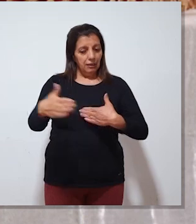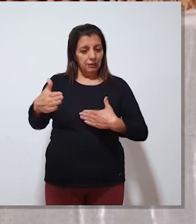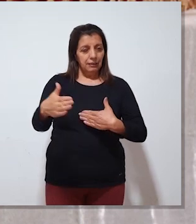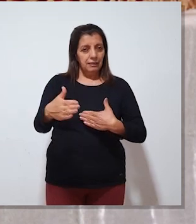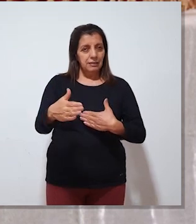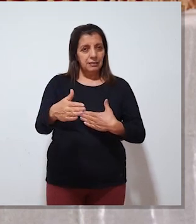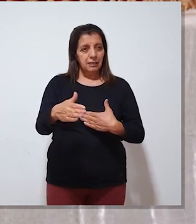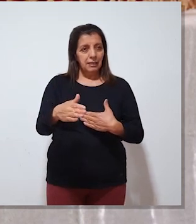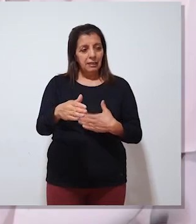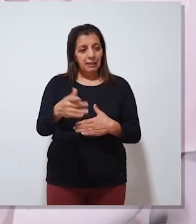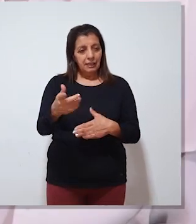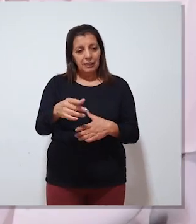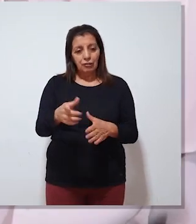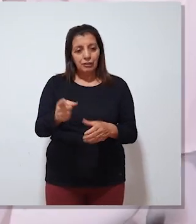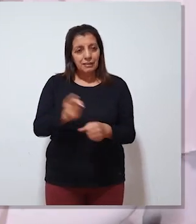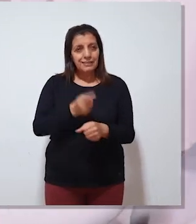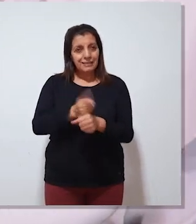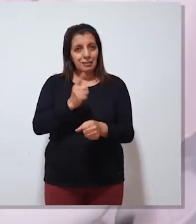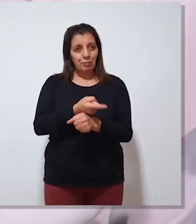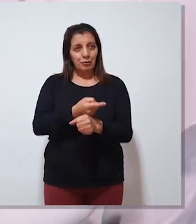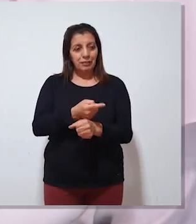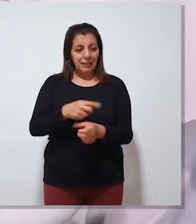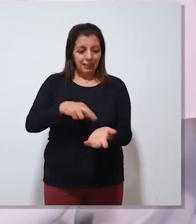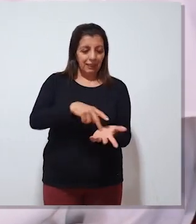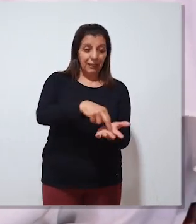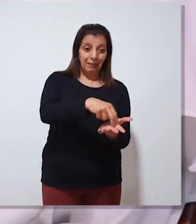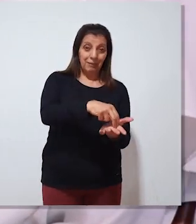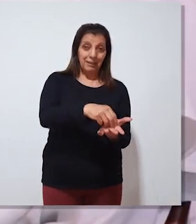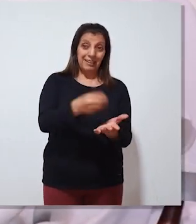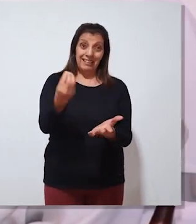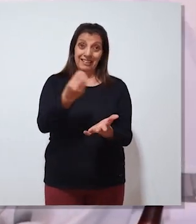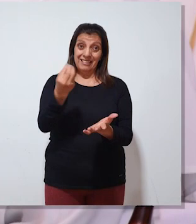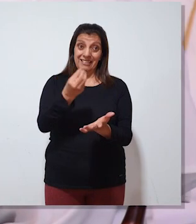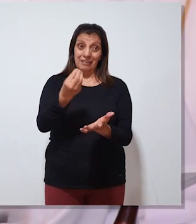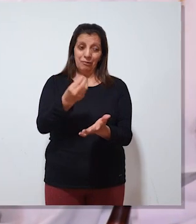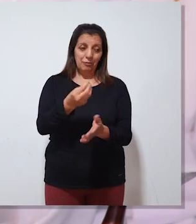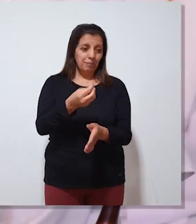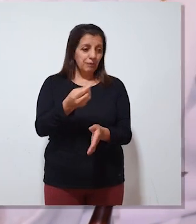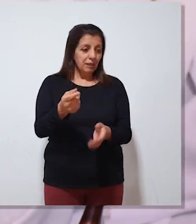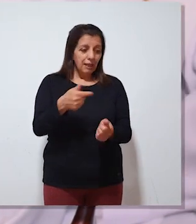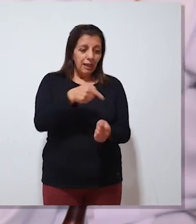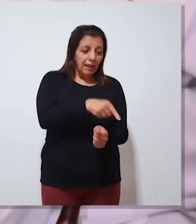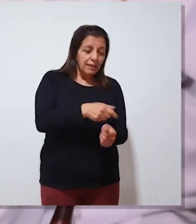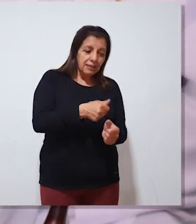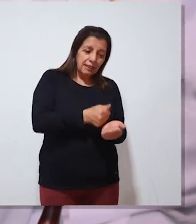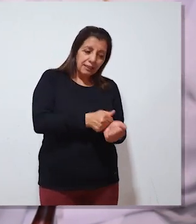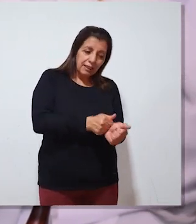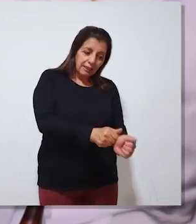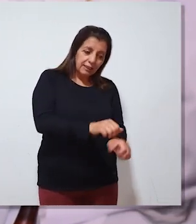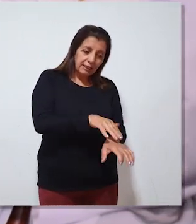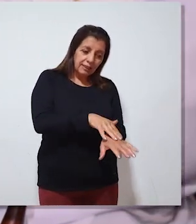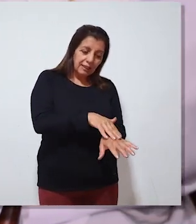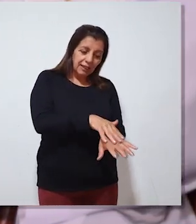la que está permitida recorrer en día sábado. Cuando llegaron a la ciudad, subieron a la sala donde